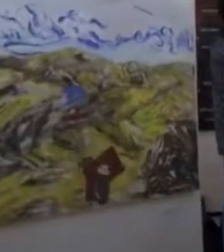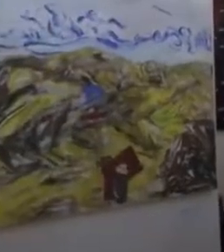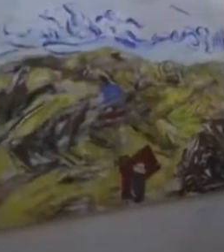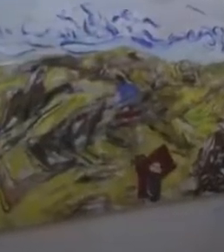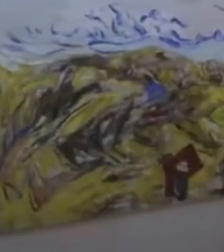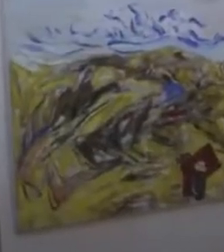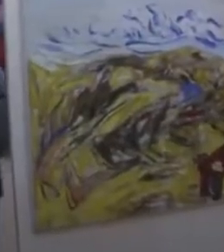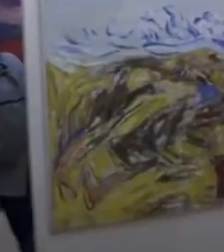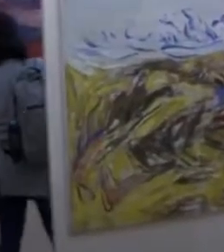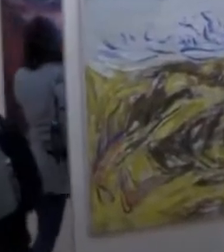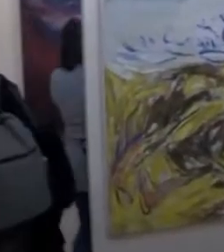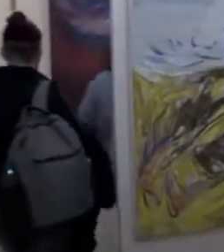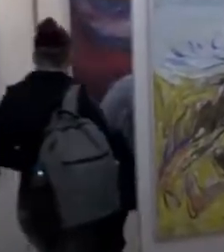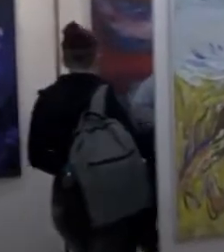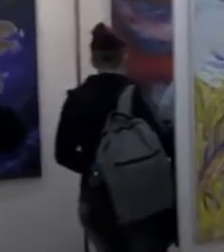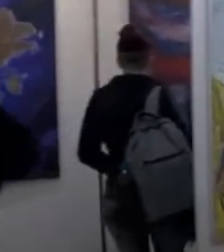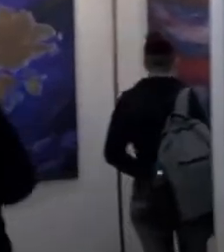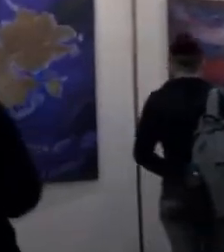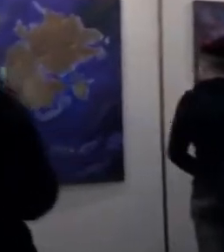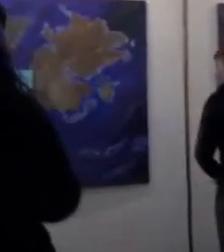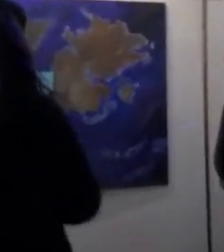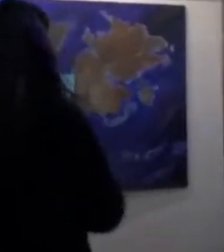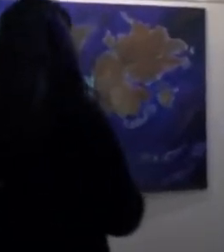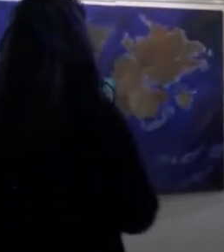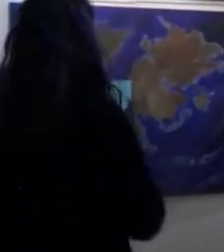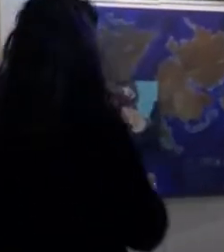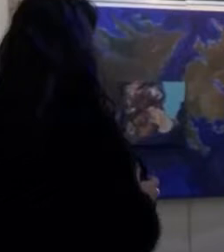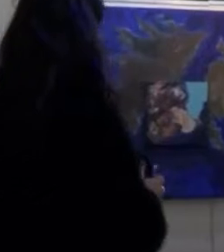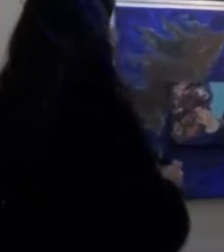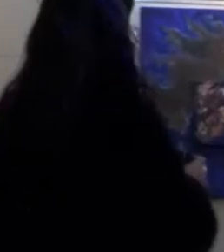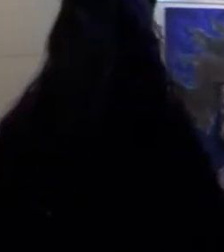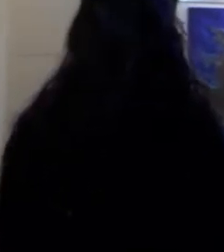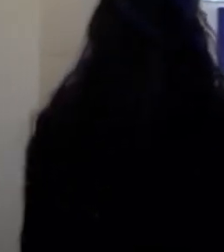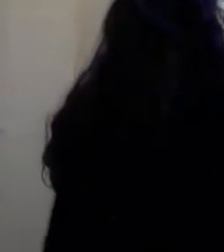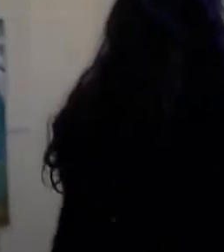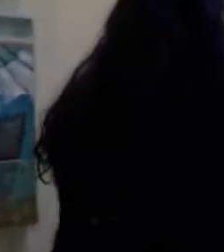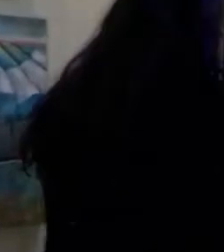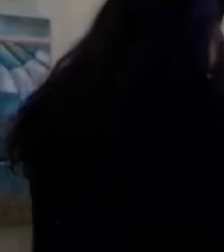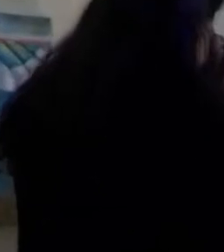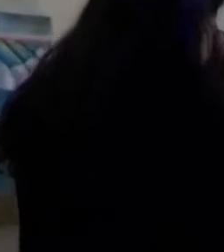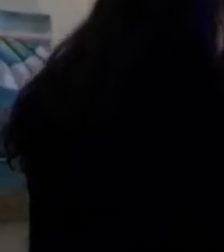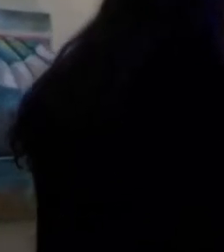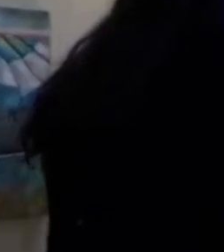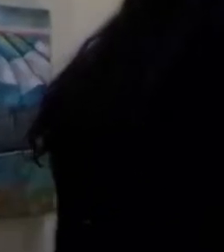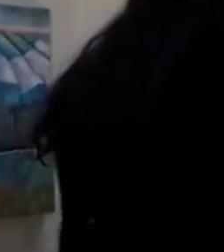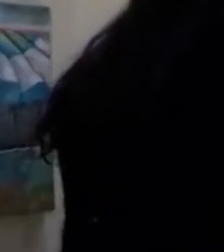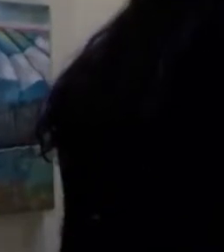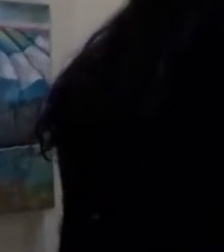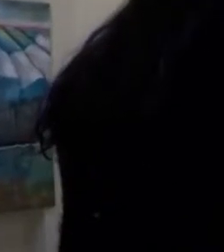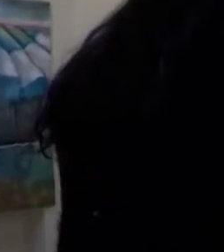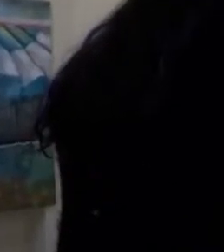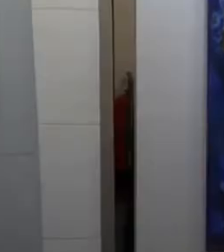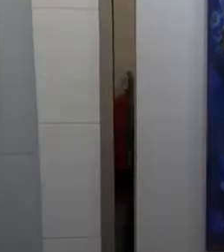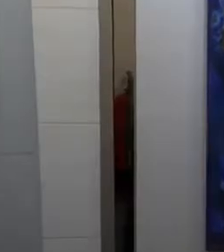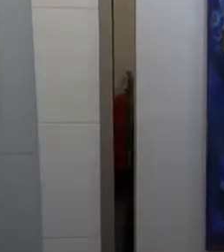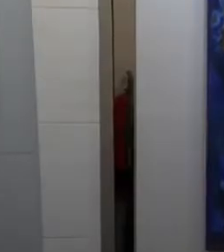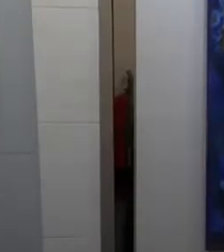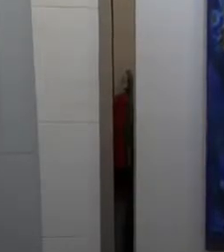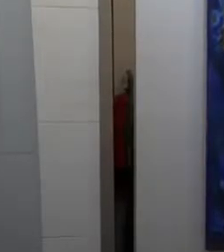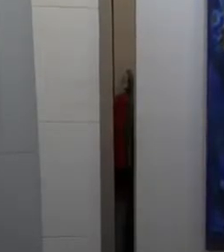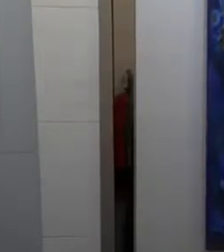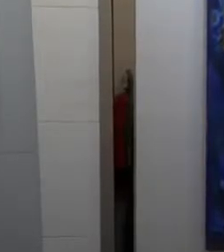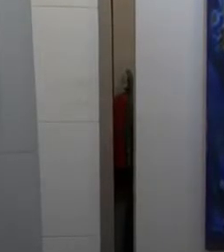convocó a los artistas, la intención fue siempre que recuperaran ese